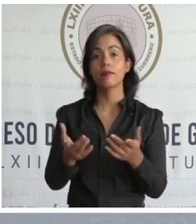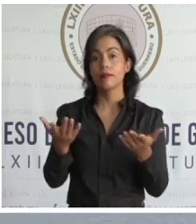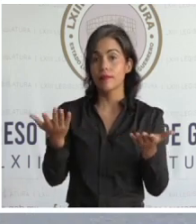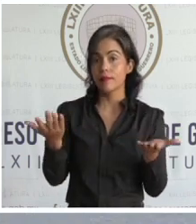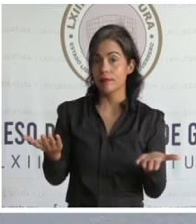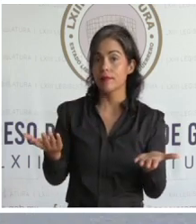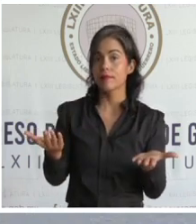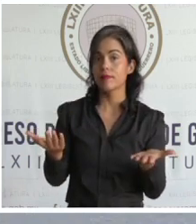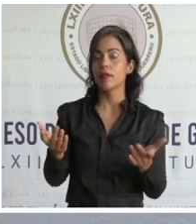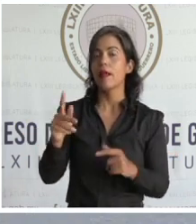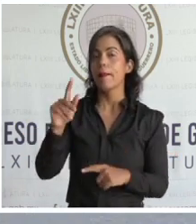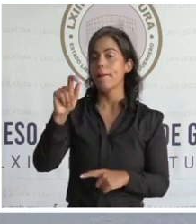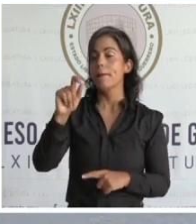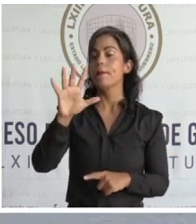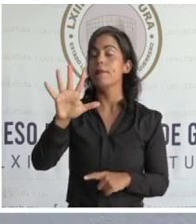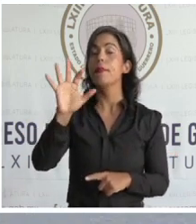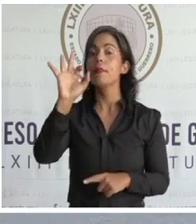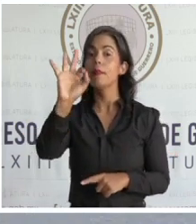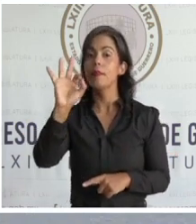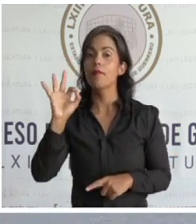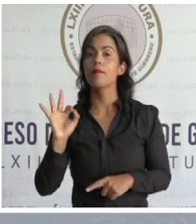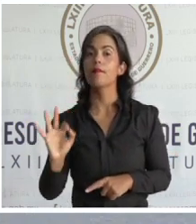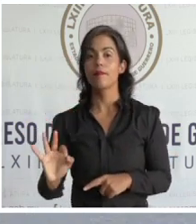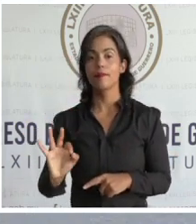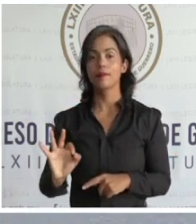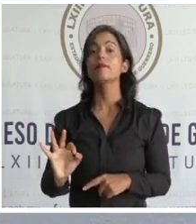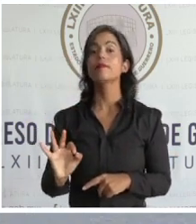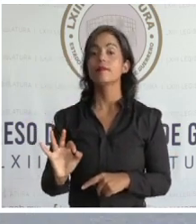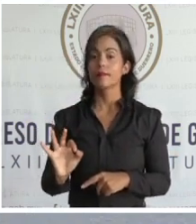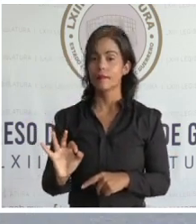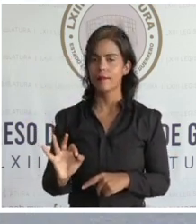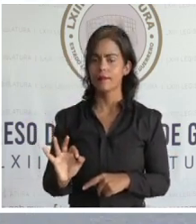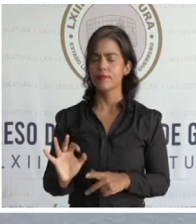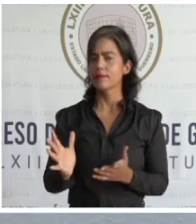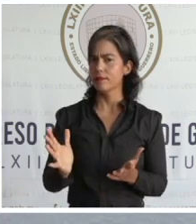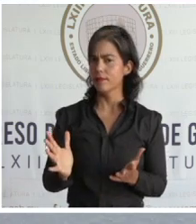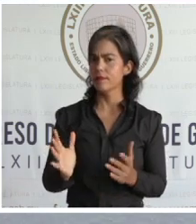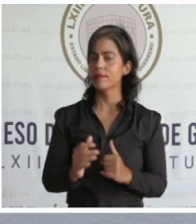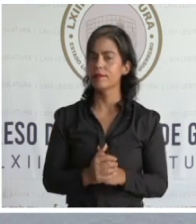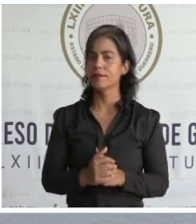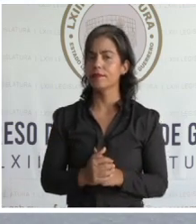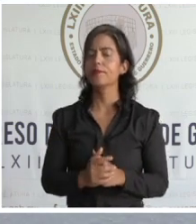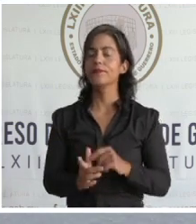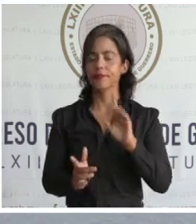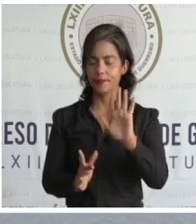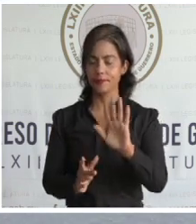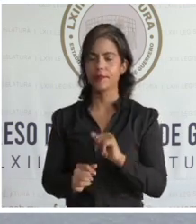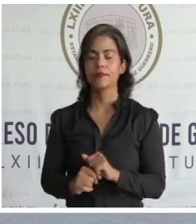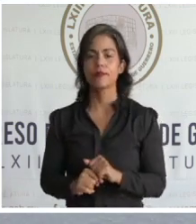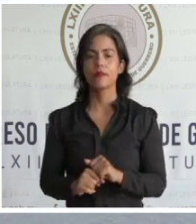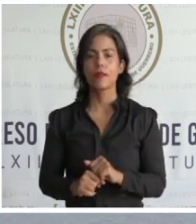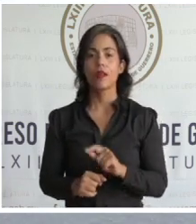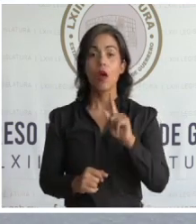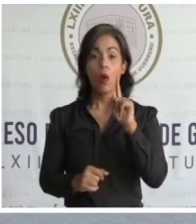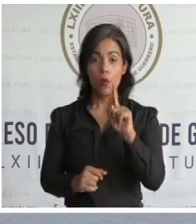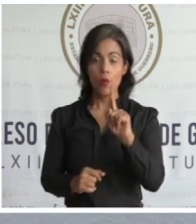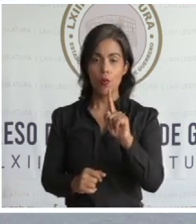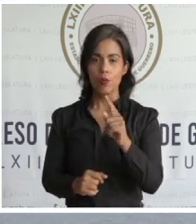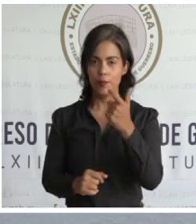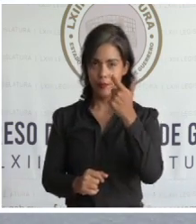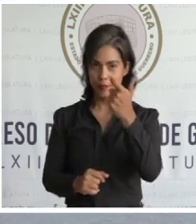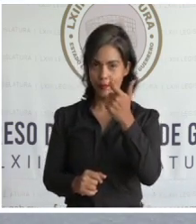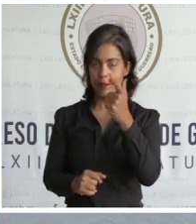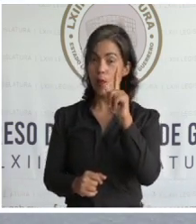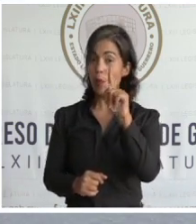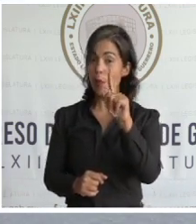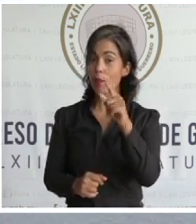un 25%, es decir, uno de cada cuatro pesos que ingresan a